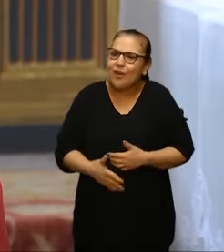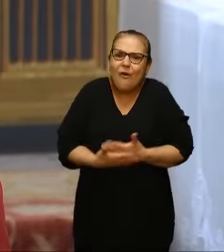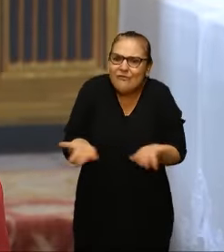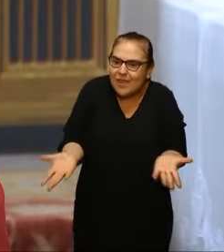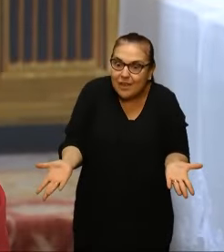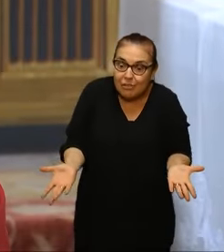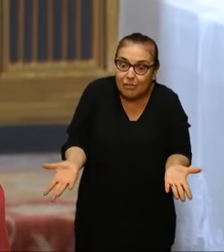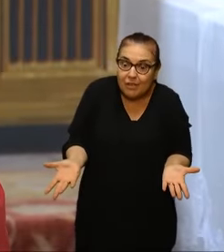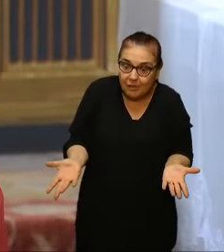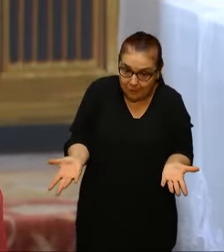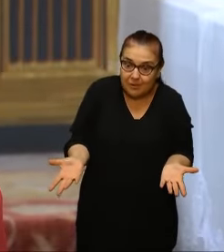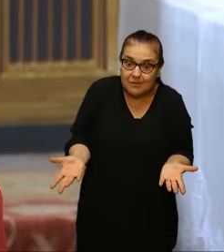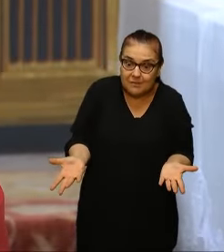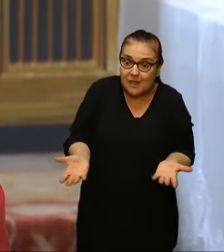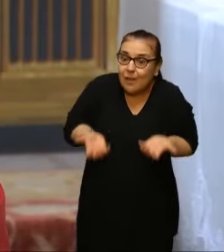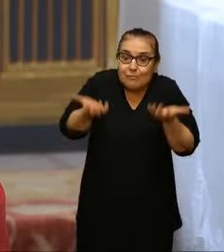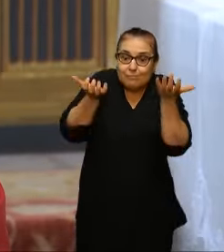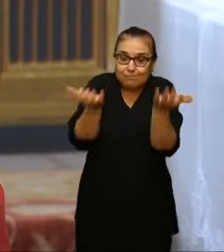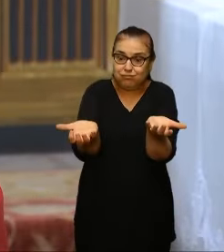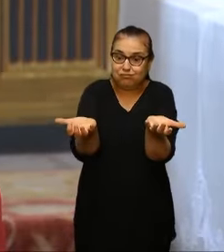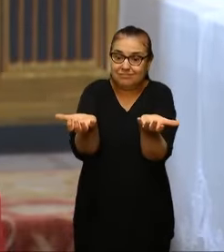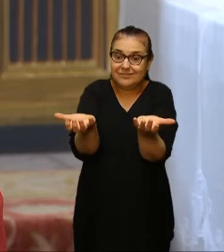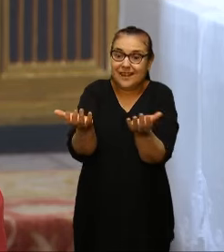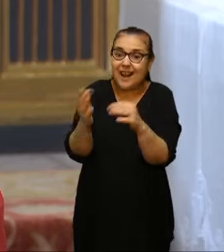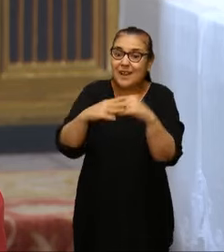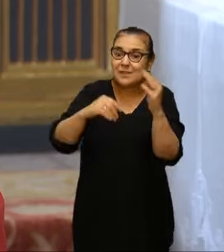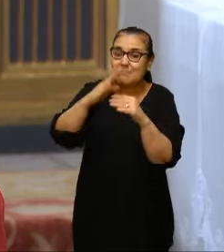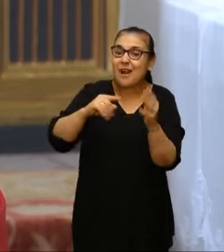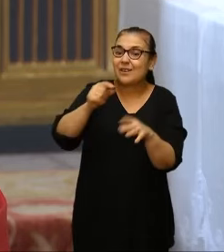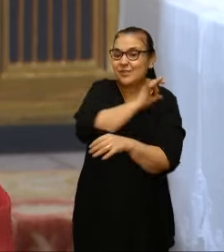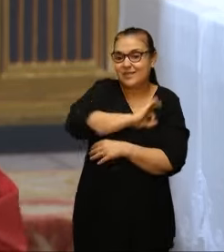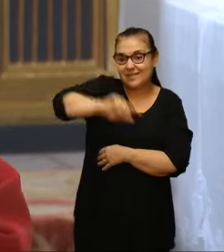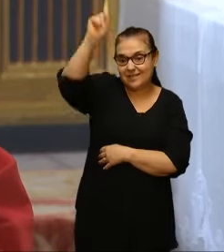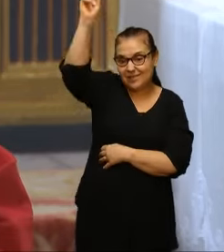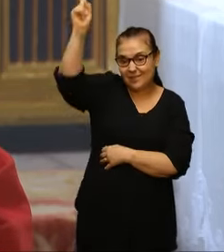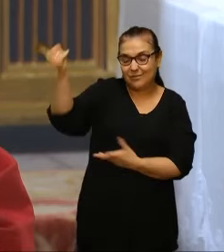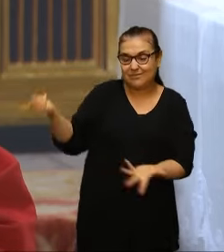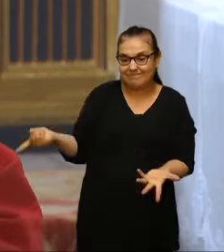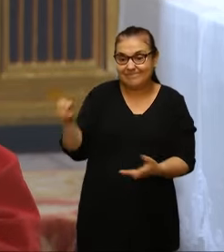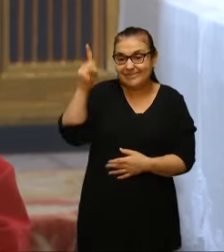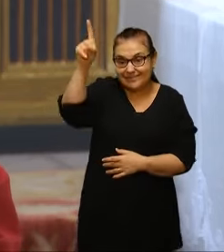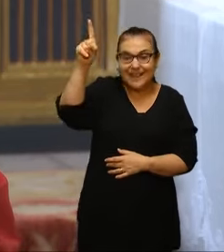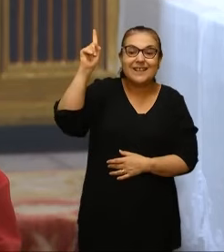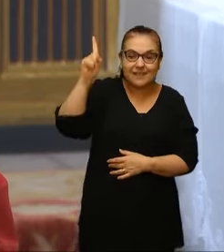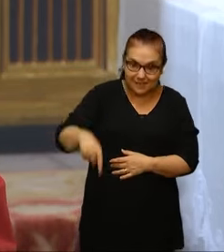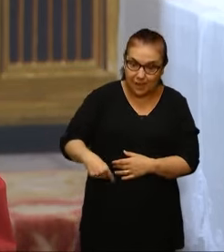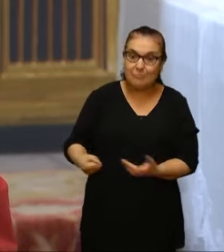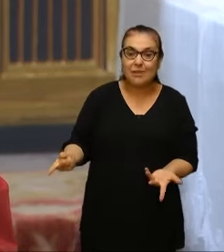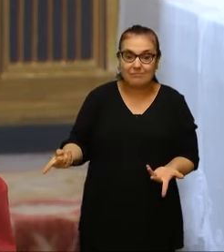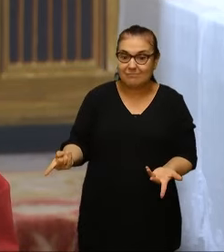confianza, de ponernos siempre en las manos del Señor, aquel que también